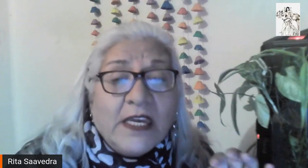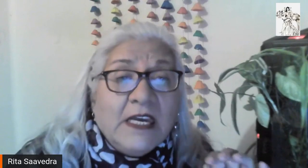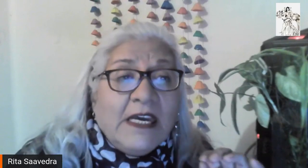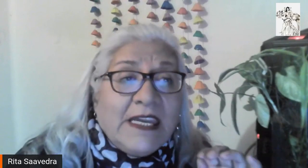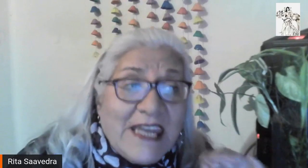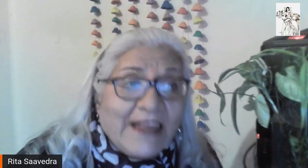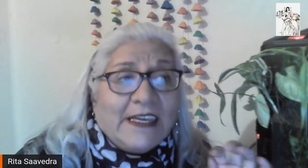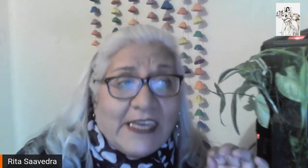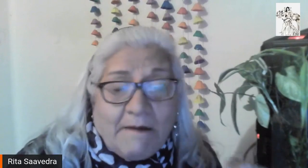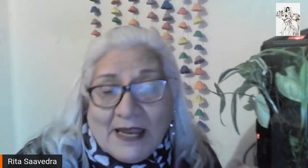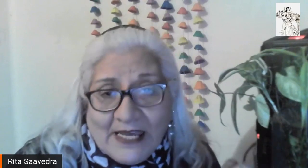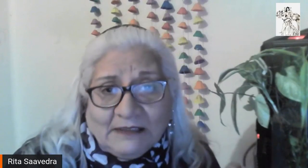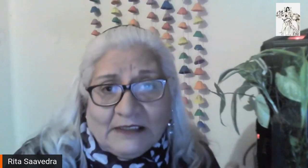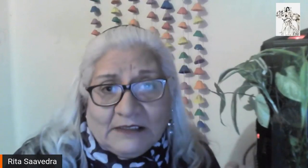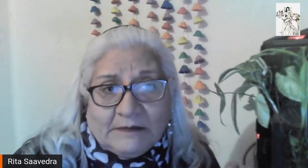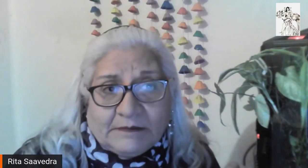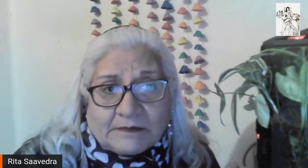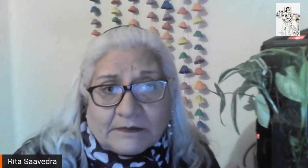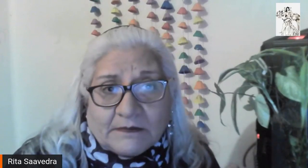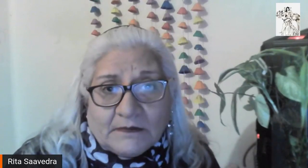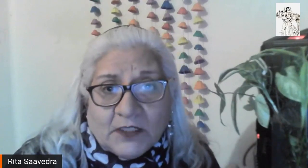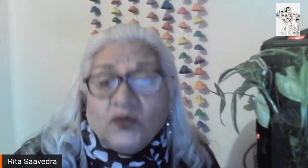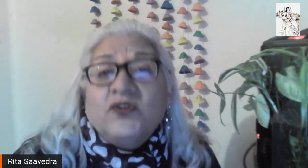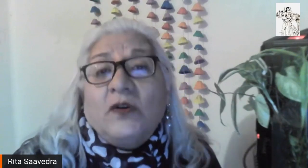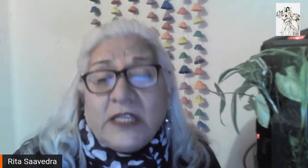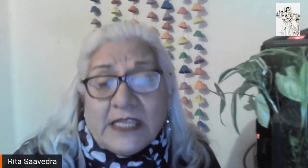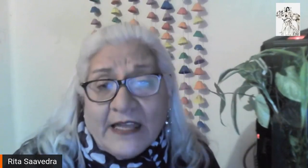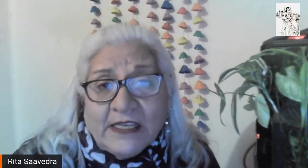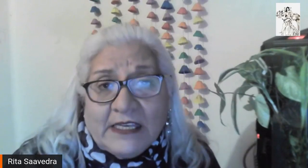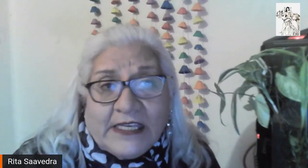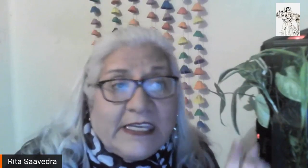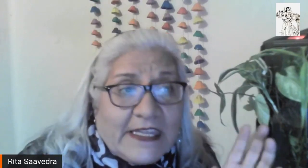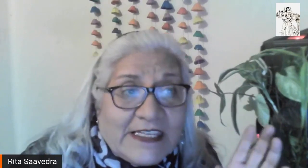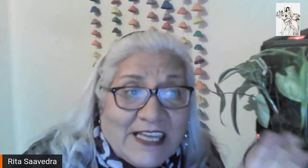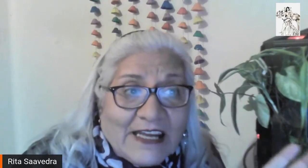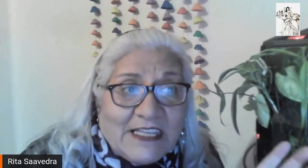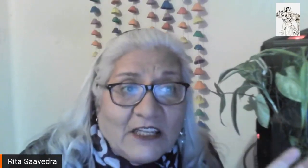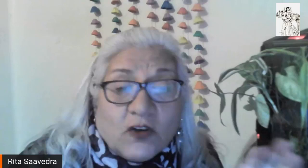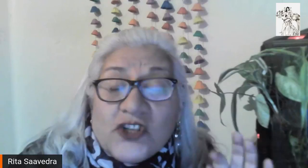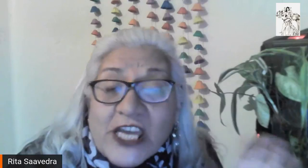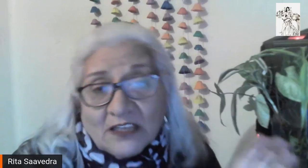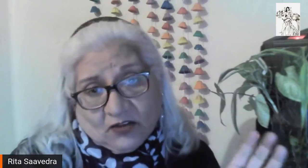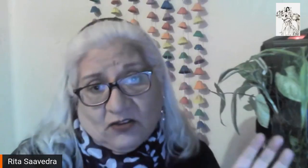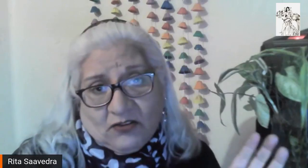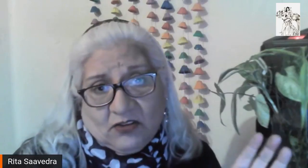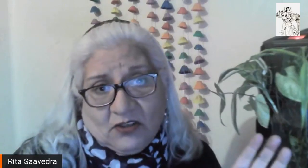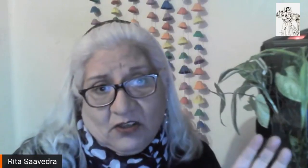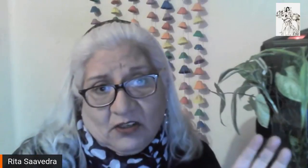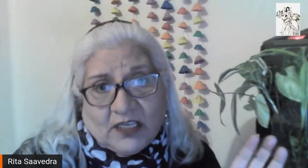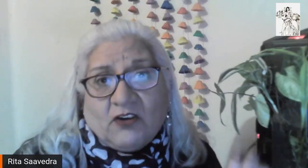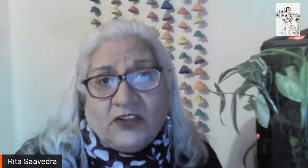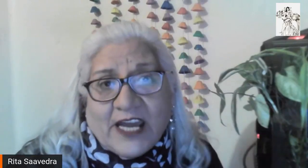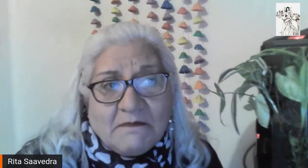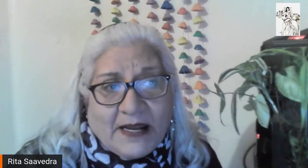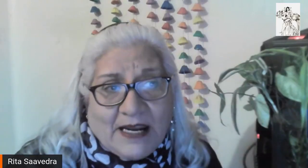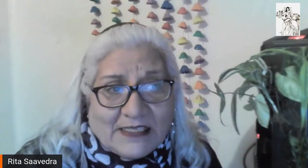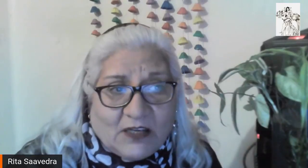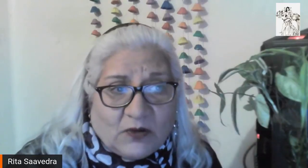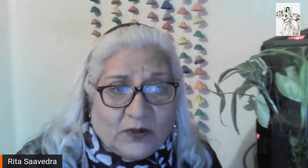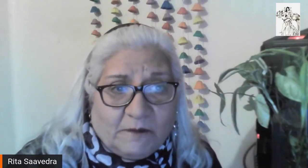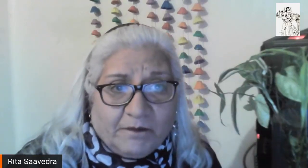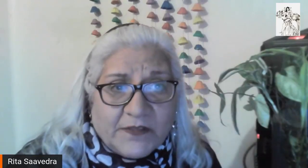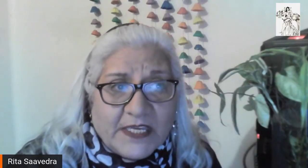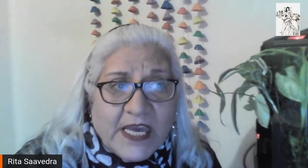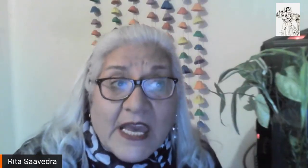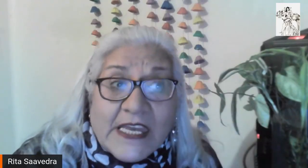les he dicho, ¿no? No hay nada que avale su seguridad y que descarten los riesgos que contraen para